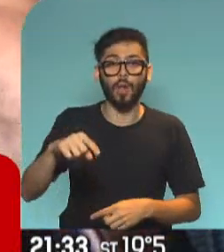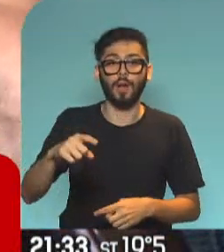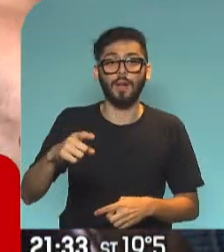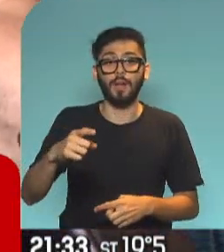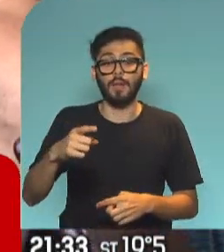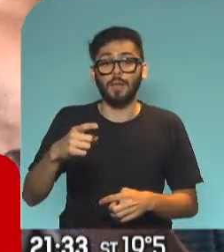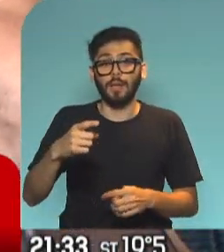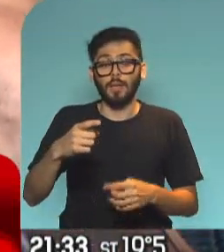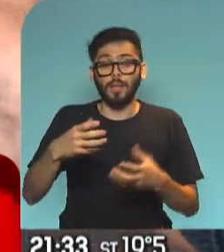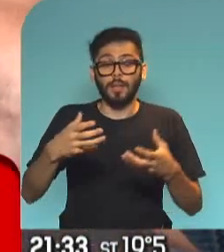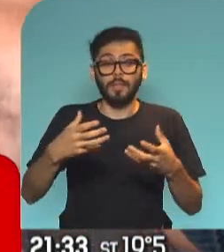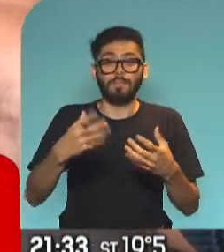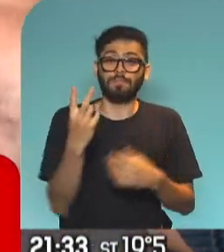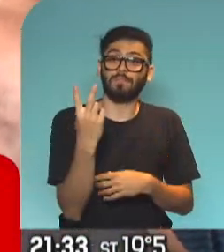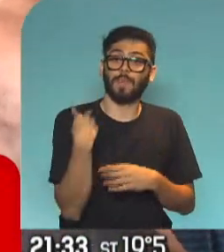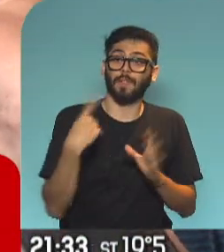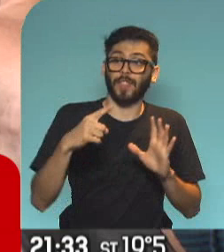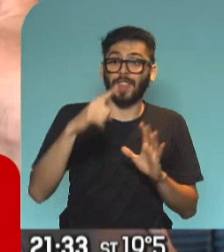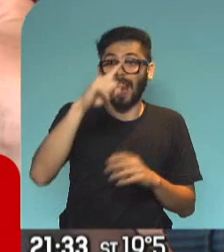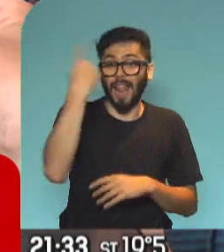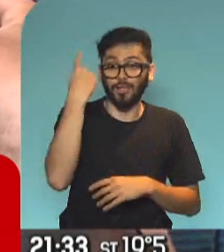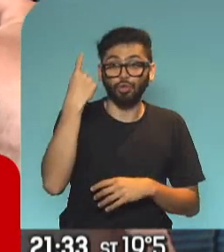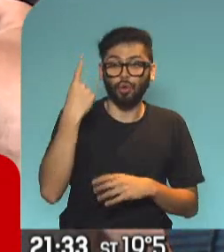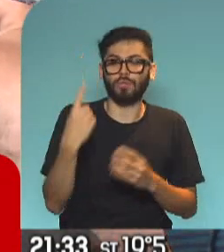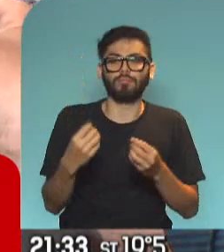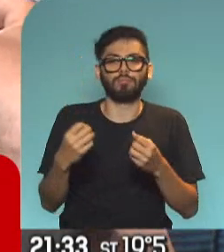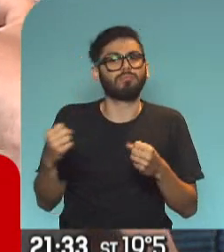la Jefatura de Gabinete de la Nación en ir aprobando